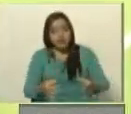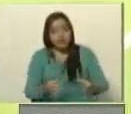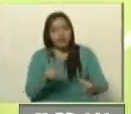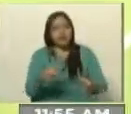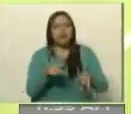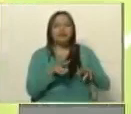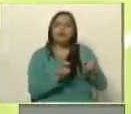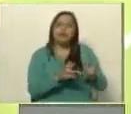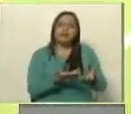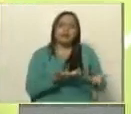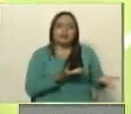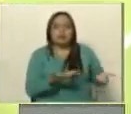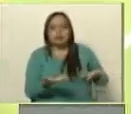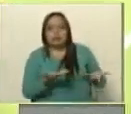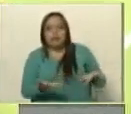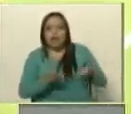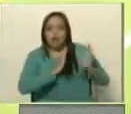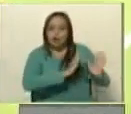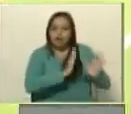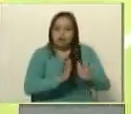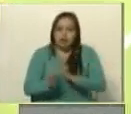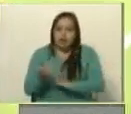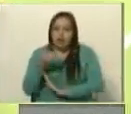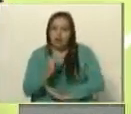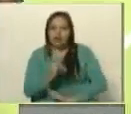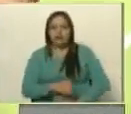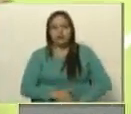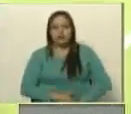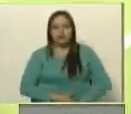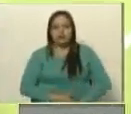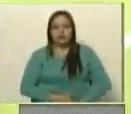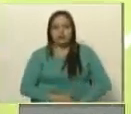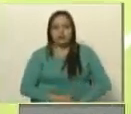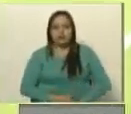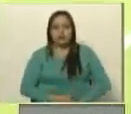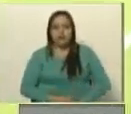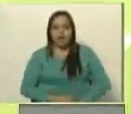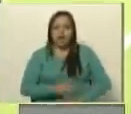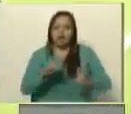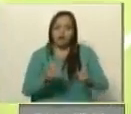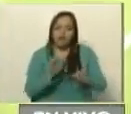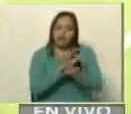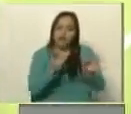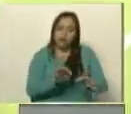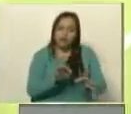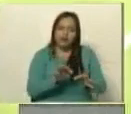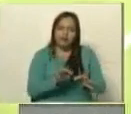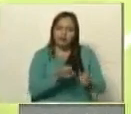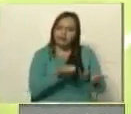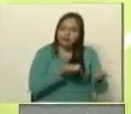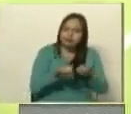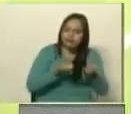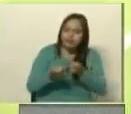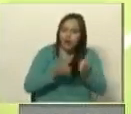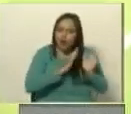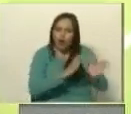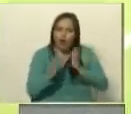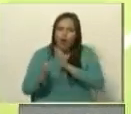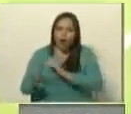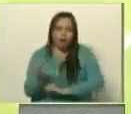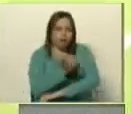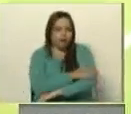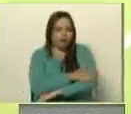nuevo, esa estructura justamente de este aparente reacomodo de sectores de oposición, ¿qué mensaje se le envía al mundo a partir